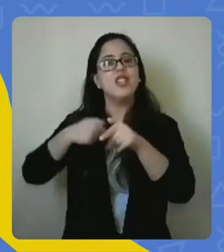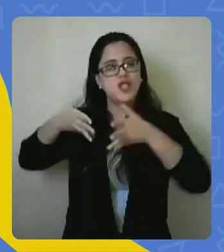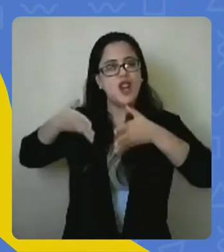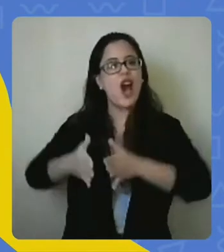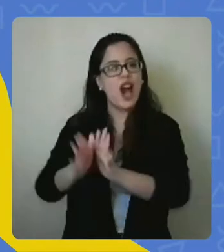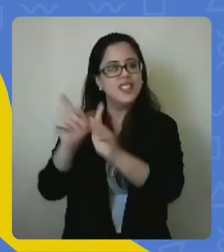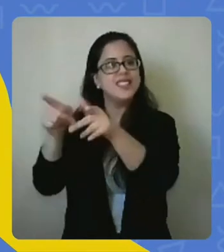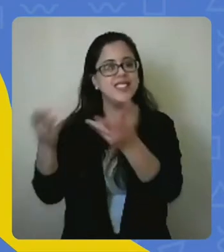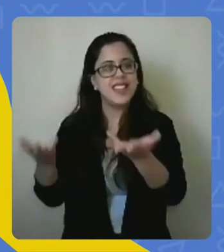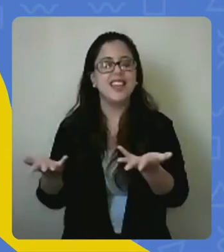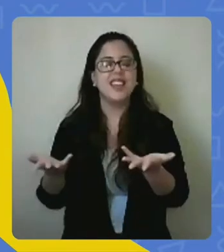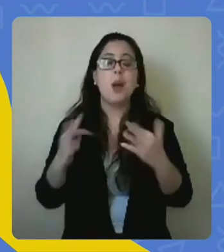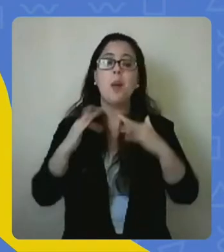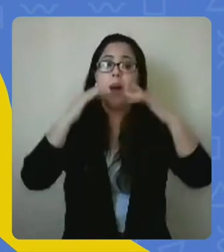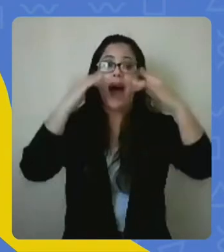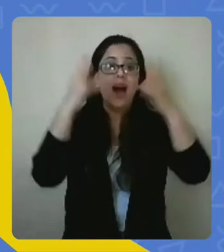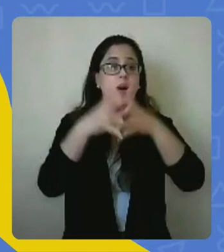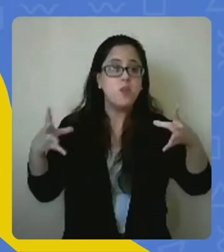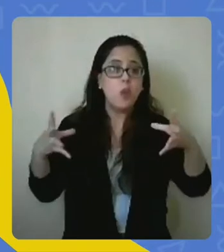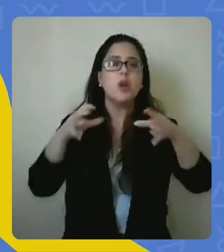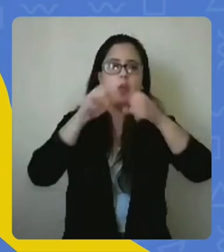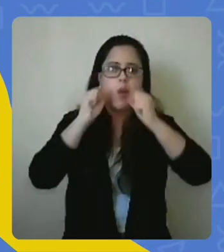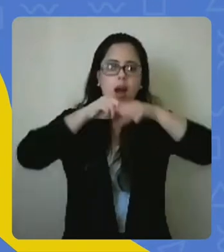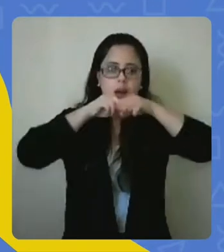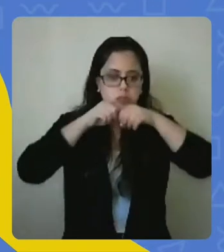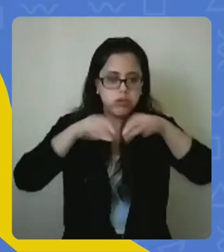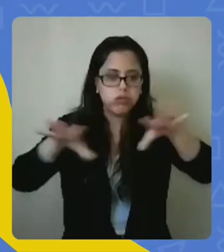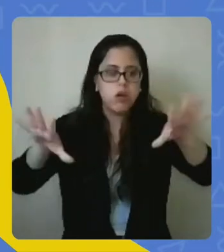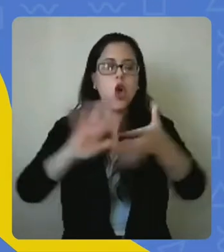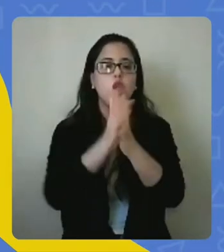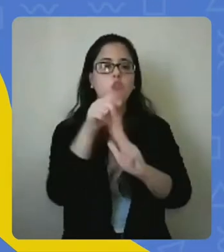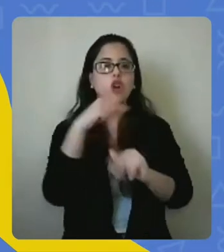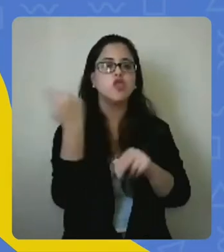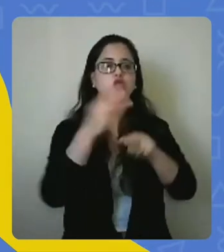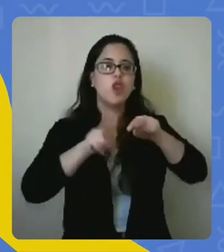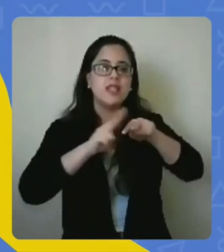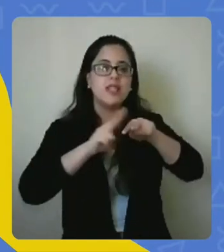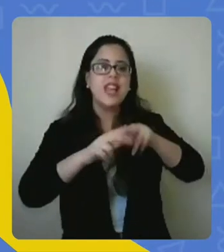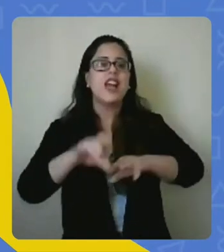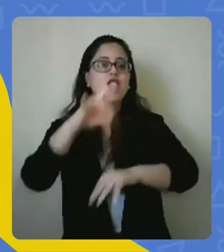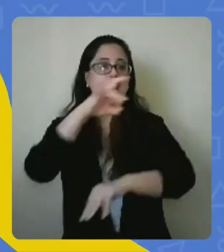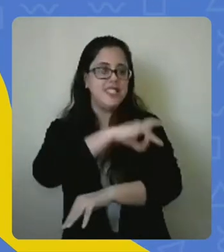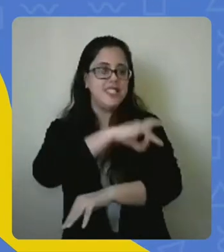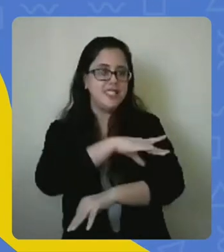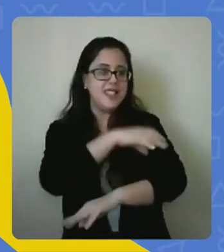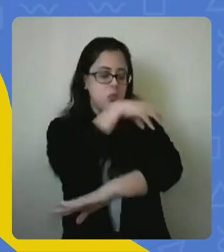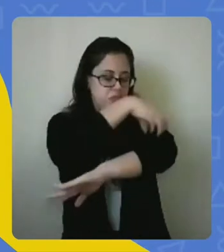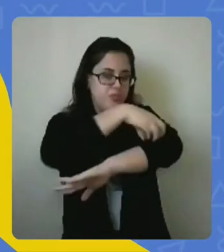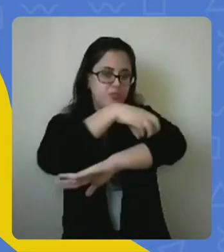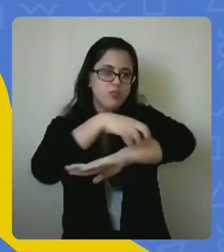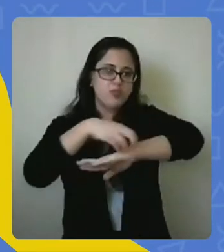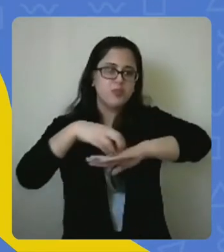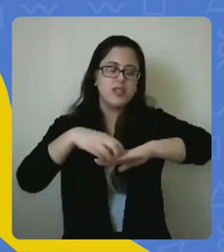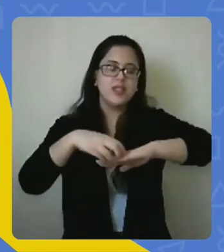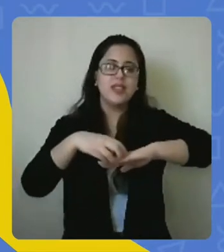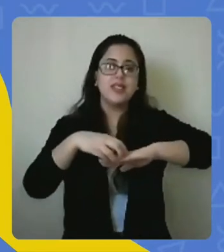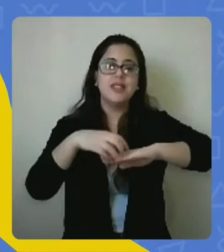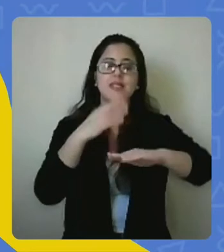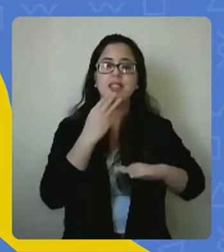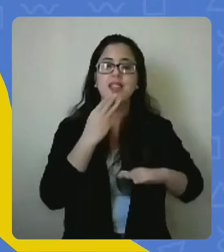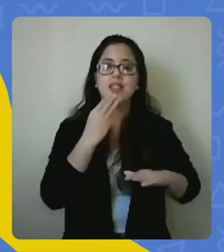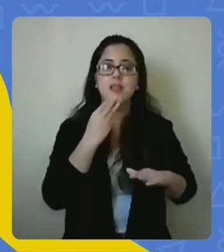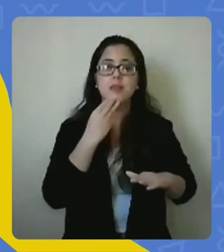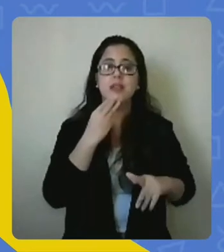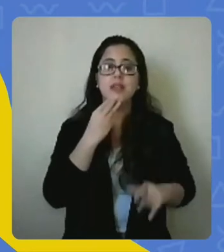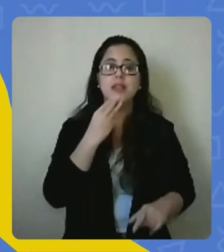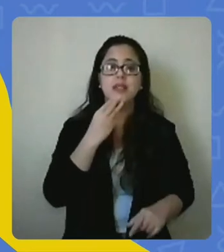mucho que se pueda expandir todo lo que estamos haciendo a través de todo Chile. Y también contarles con lo